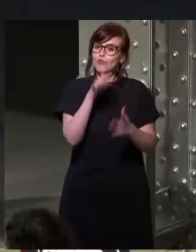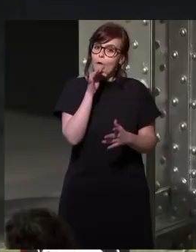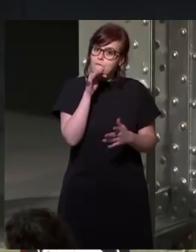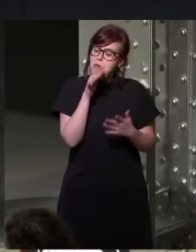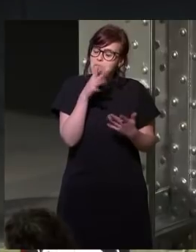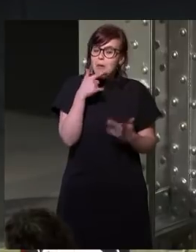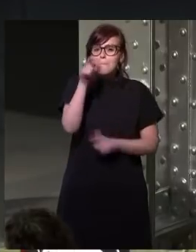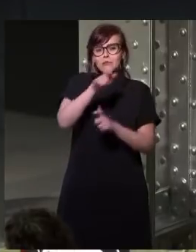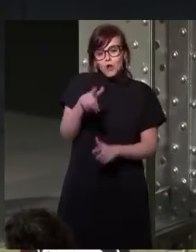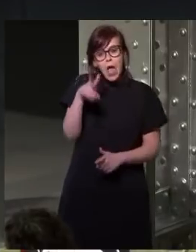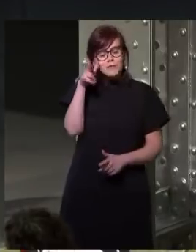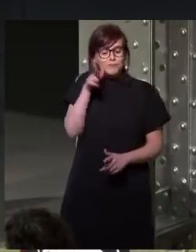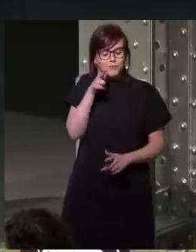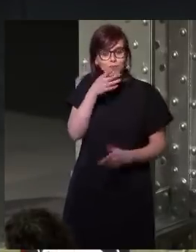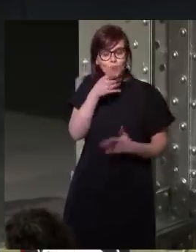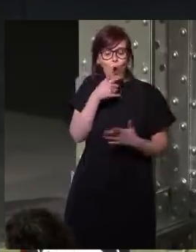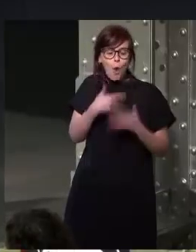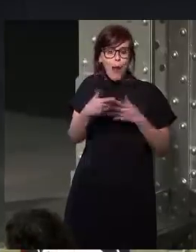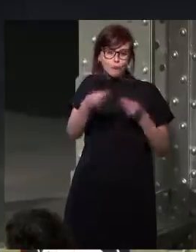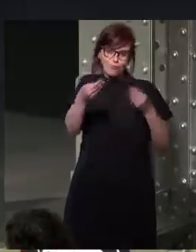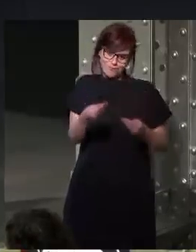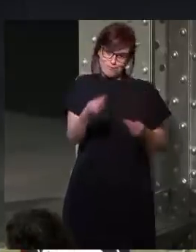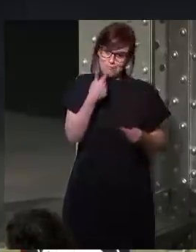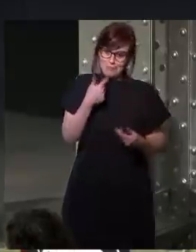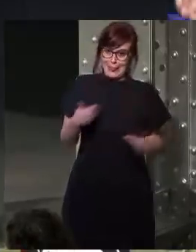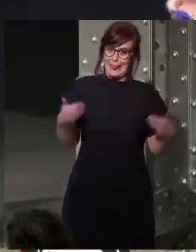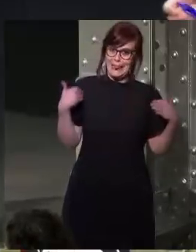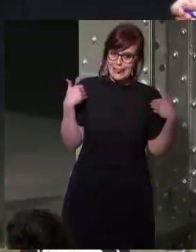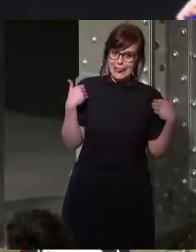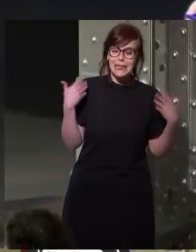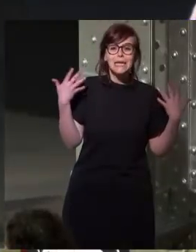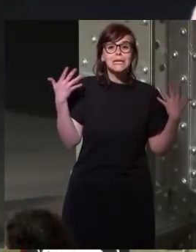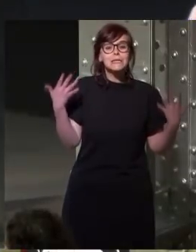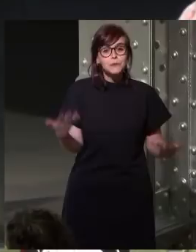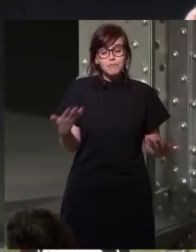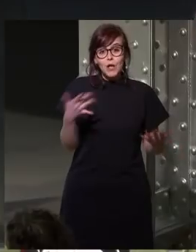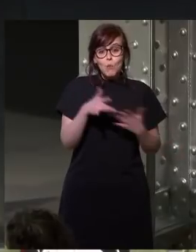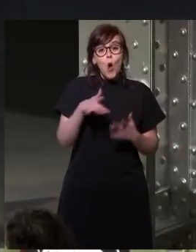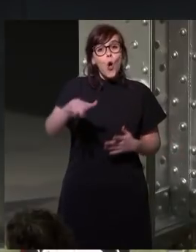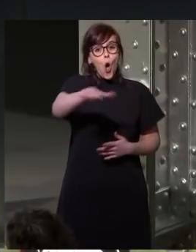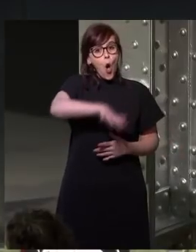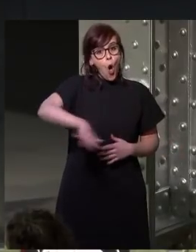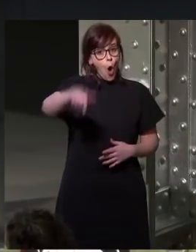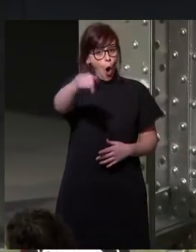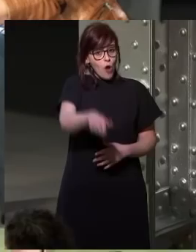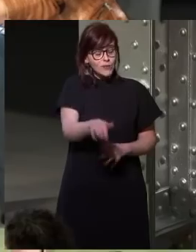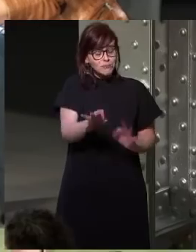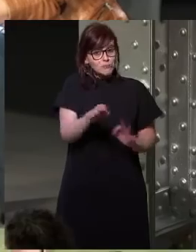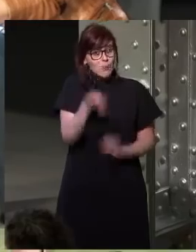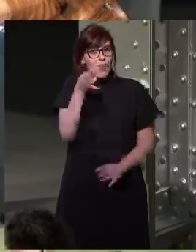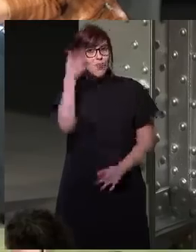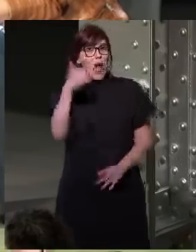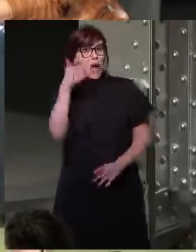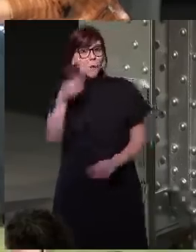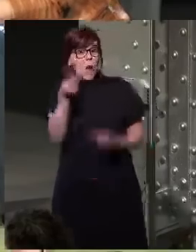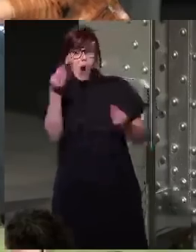buenas manos, ¿eh? Muchas gracias. Bueno, así que no se me ocurre ningún sitio mejor para estar esta tarde que estar aquí. Y